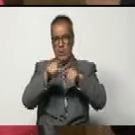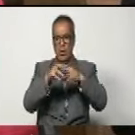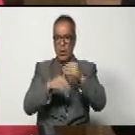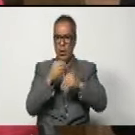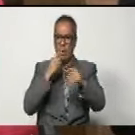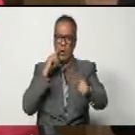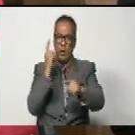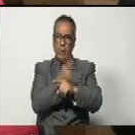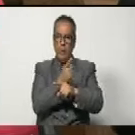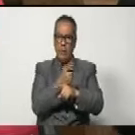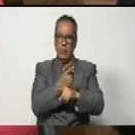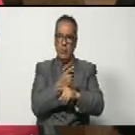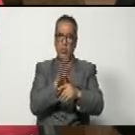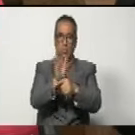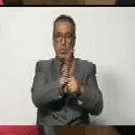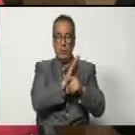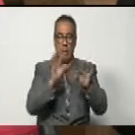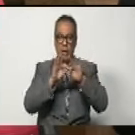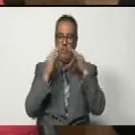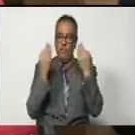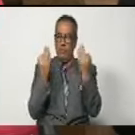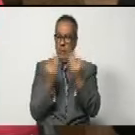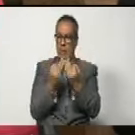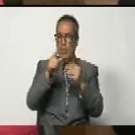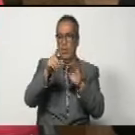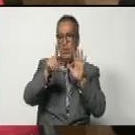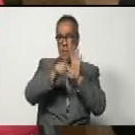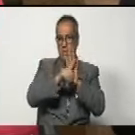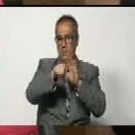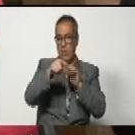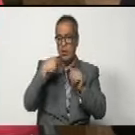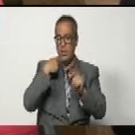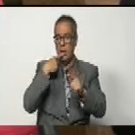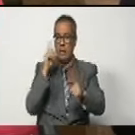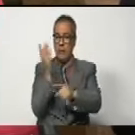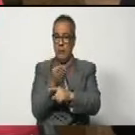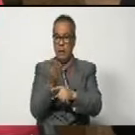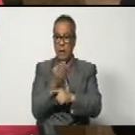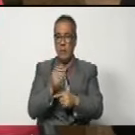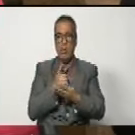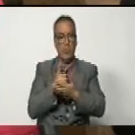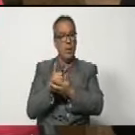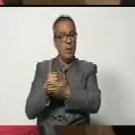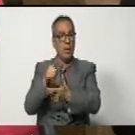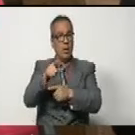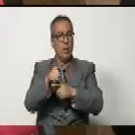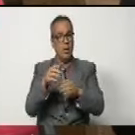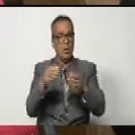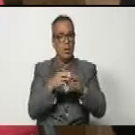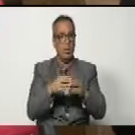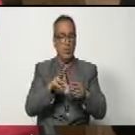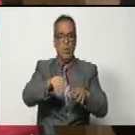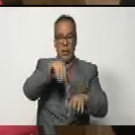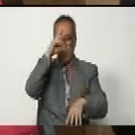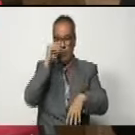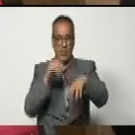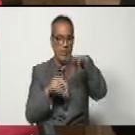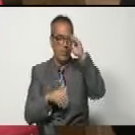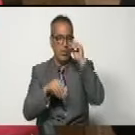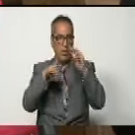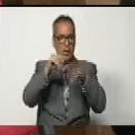la obligación referida a la protección familiar establecida en esta ley será sancionado con asistencia a sesiones de capacitación